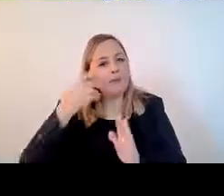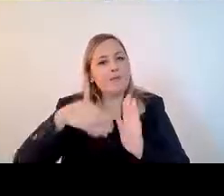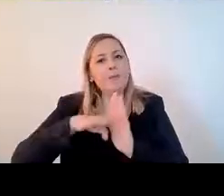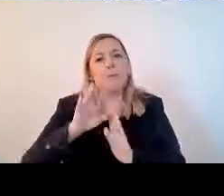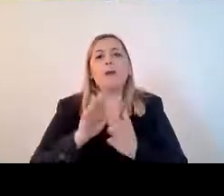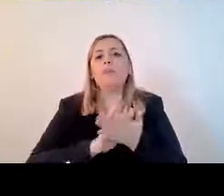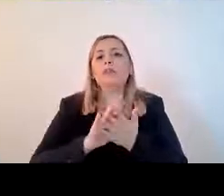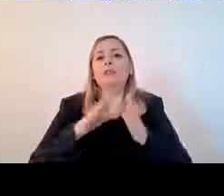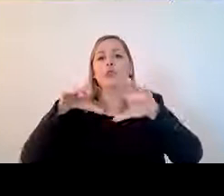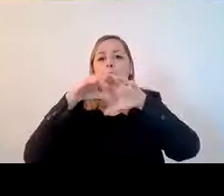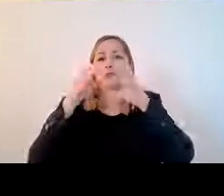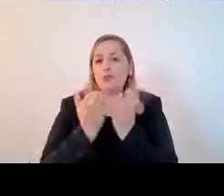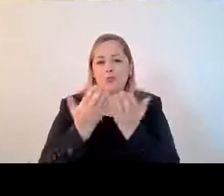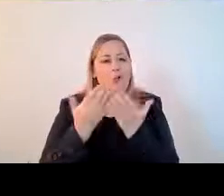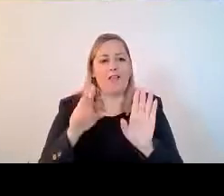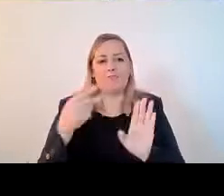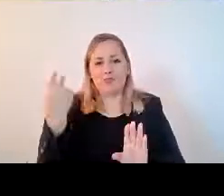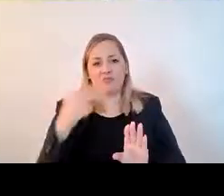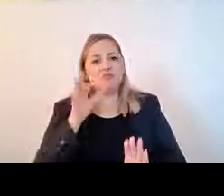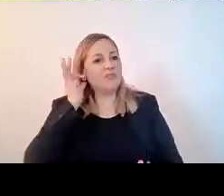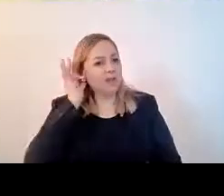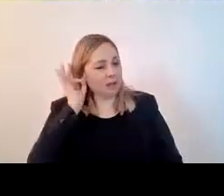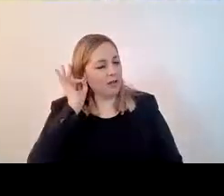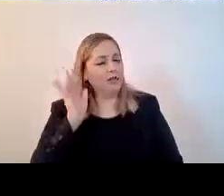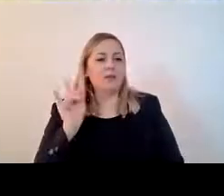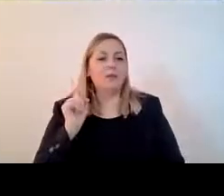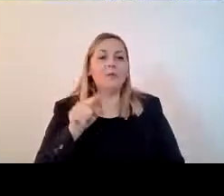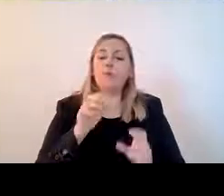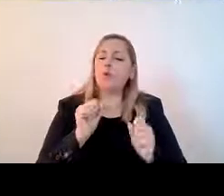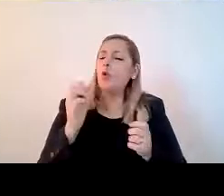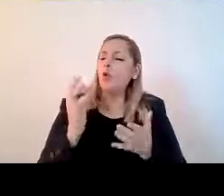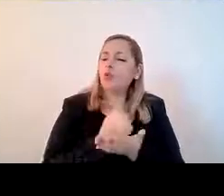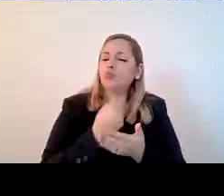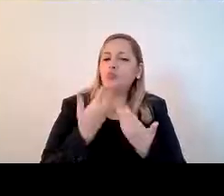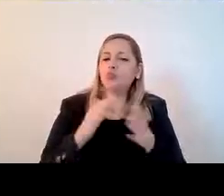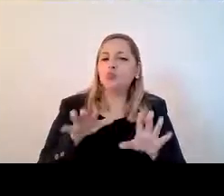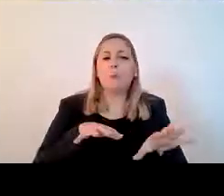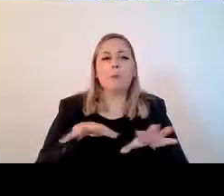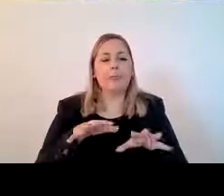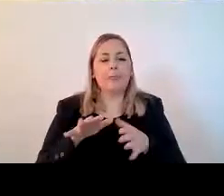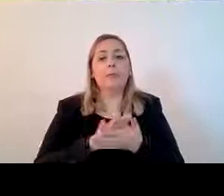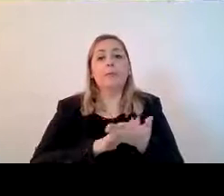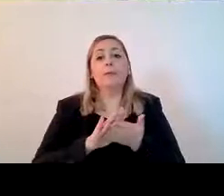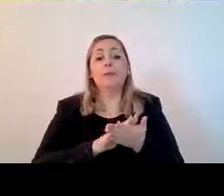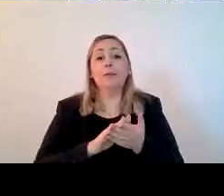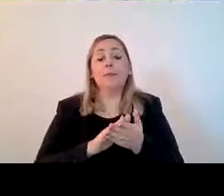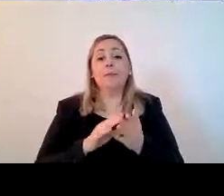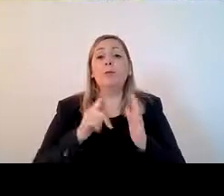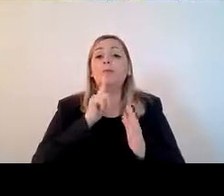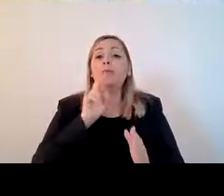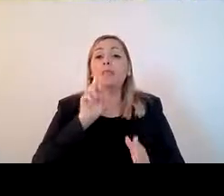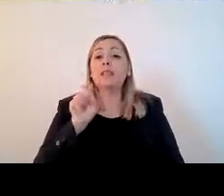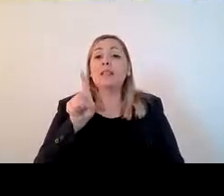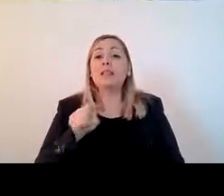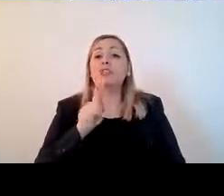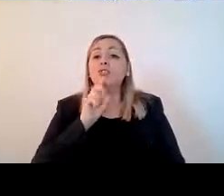estaba abierto para ellas. O sea, podían llegar a lograr cualquier cosa. O sea, el trastorno de déficit atencional a ella